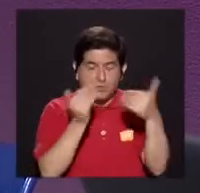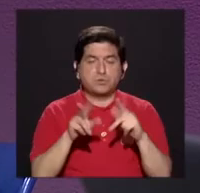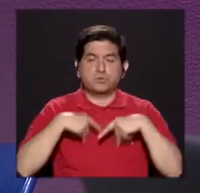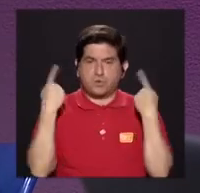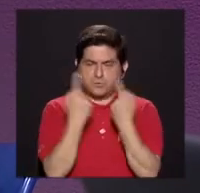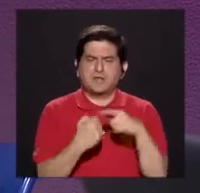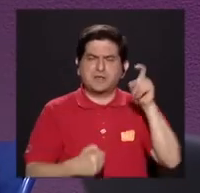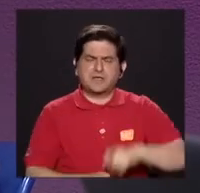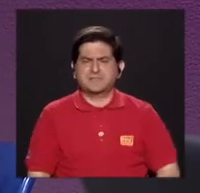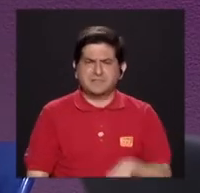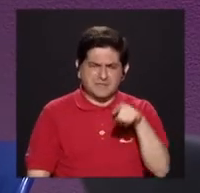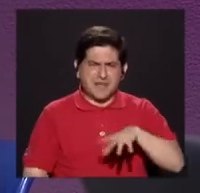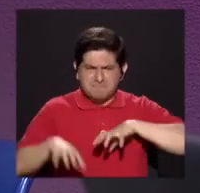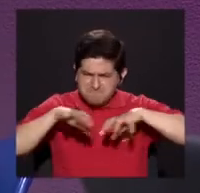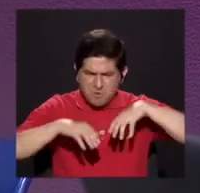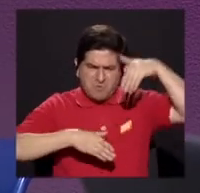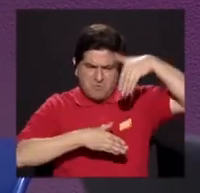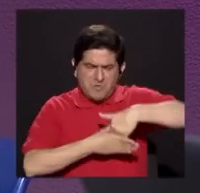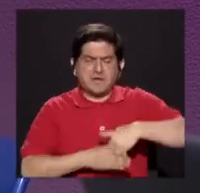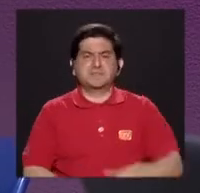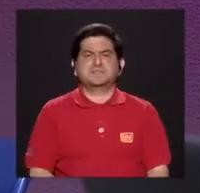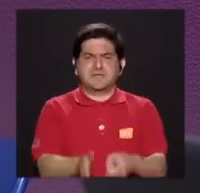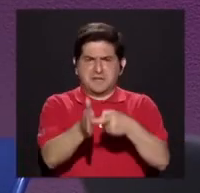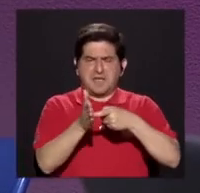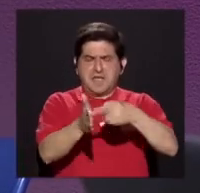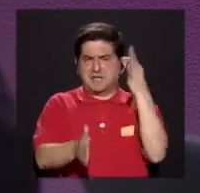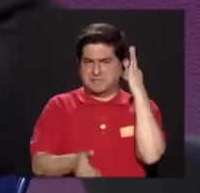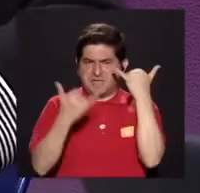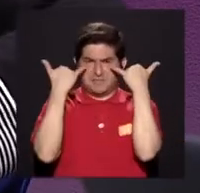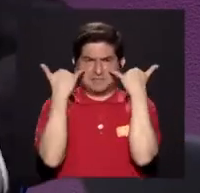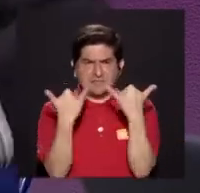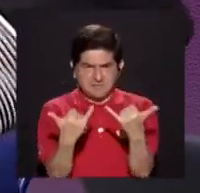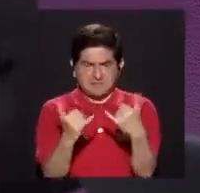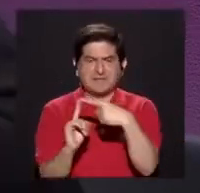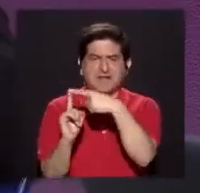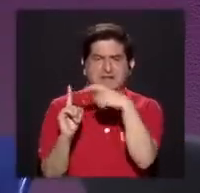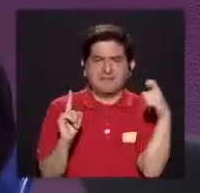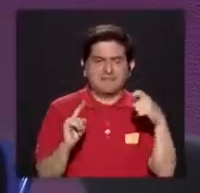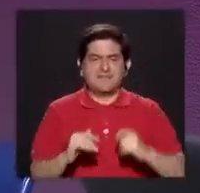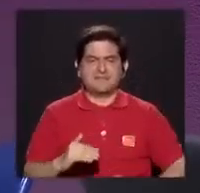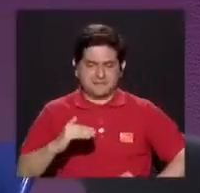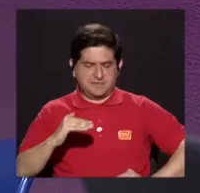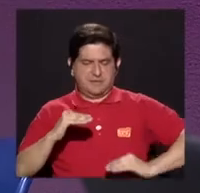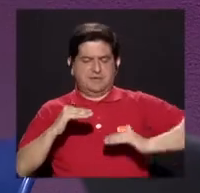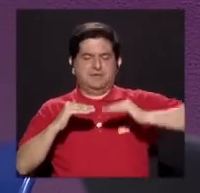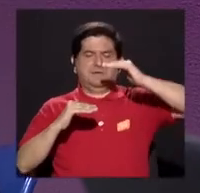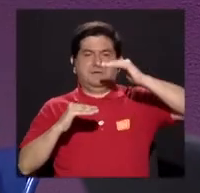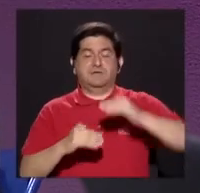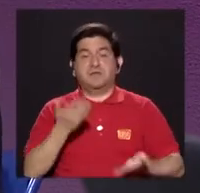darse un sacudón interno y las demandas de las mujeres tienen que empezar a darse desde abajo hacia arriba, y